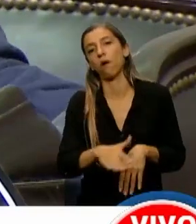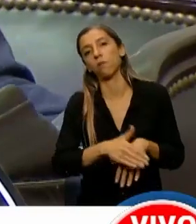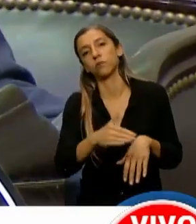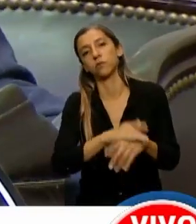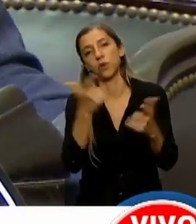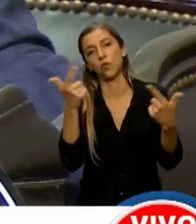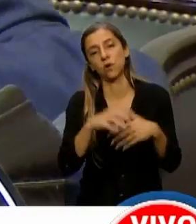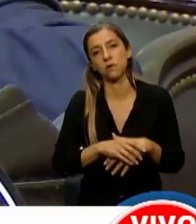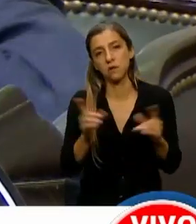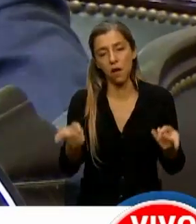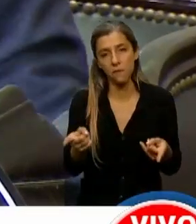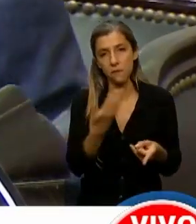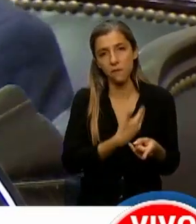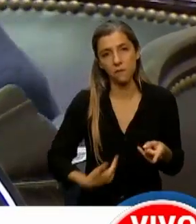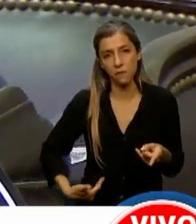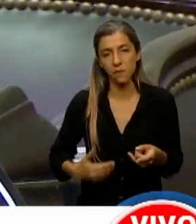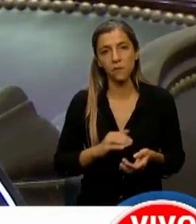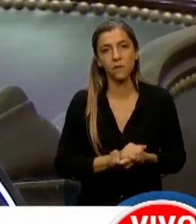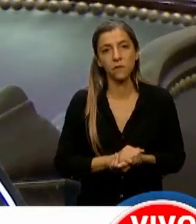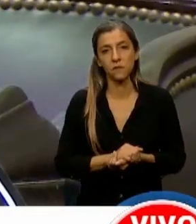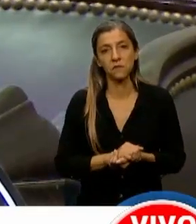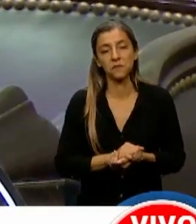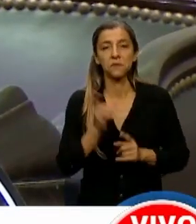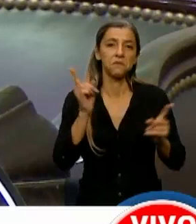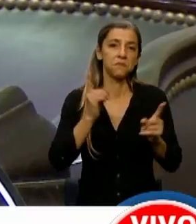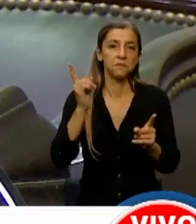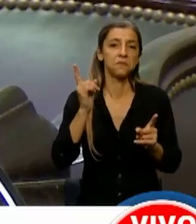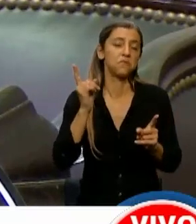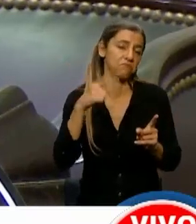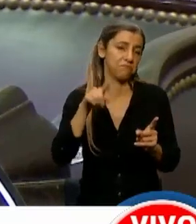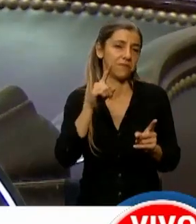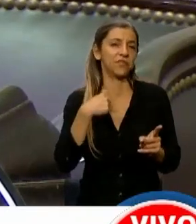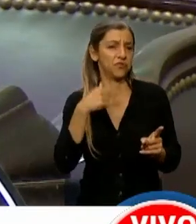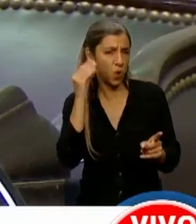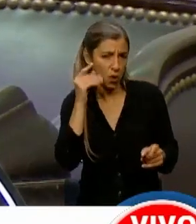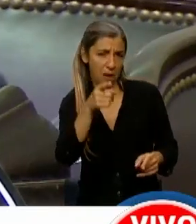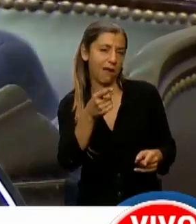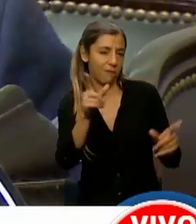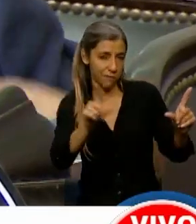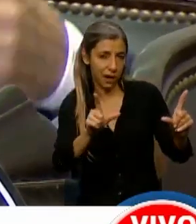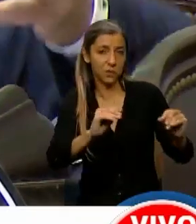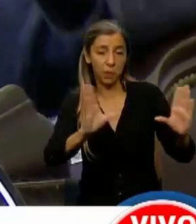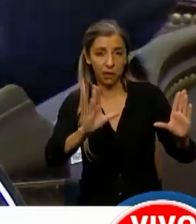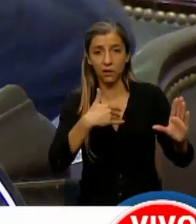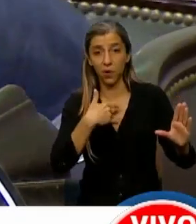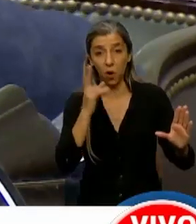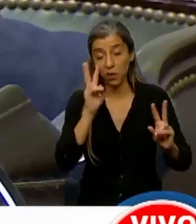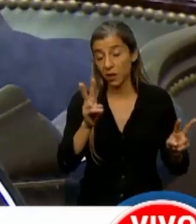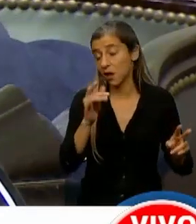También, señor presidente, uno escucha, porque viste que vos prendés el televisor y están ellos todo el